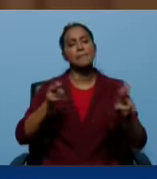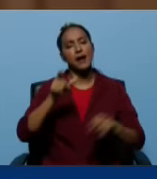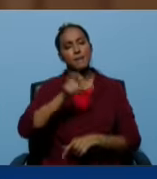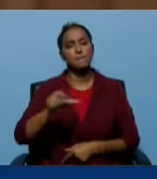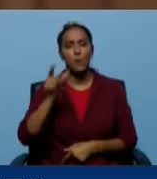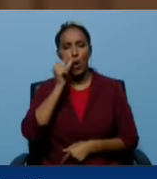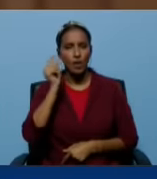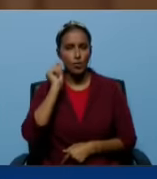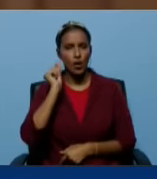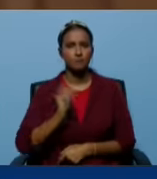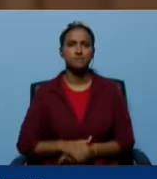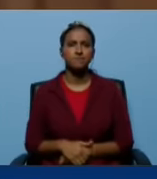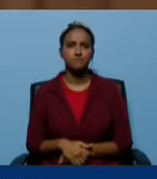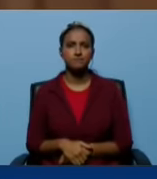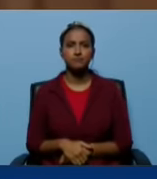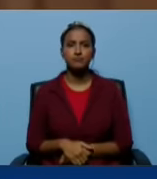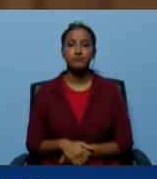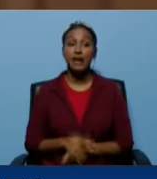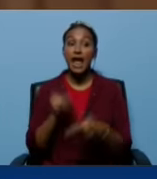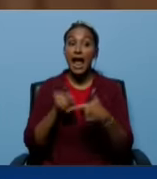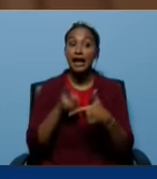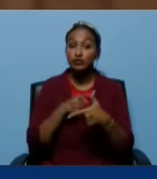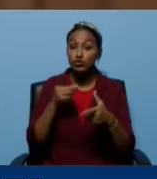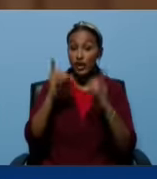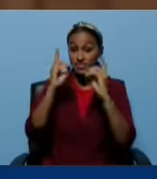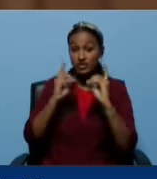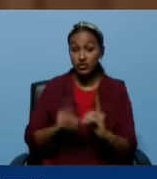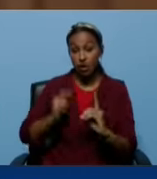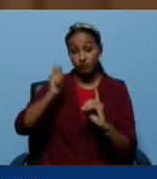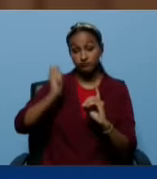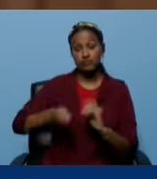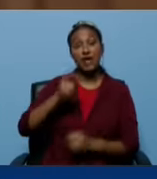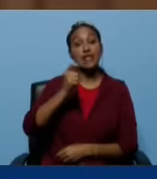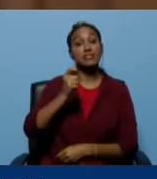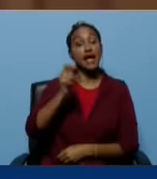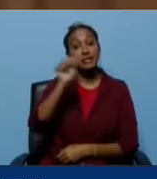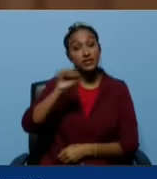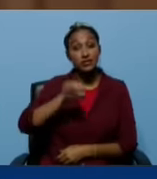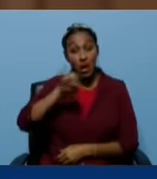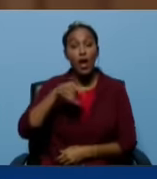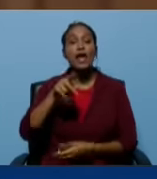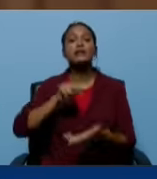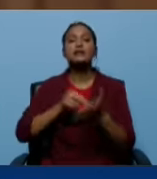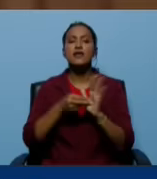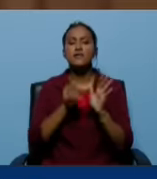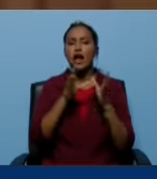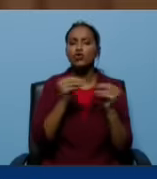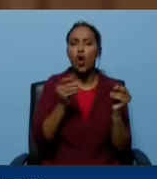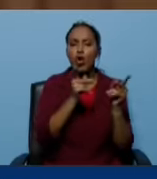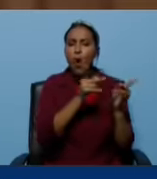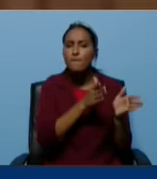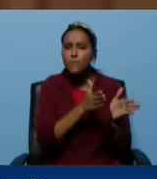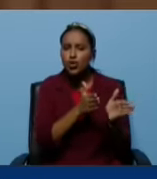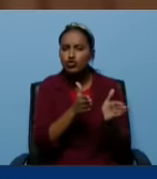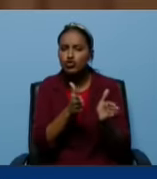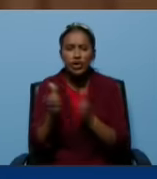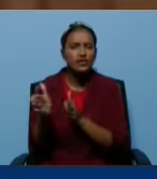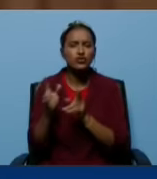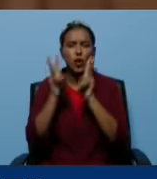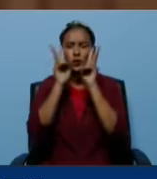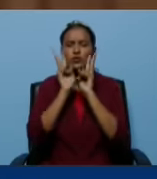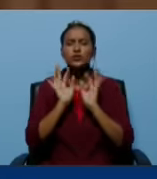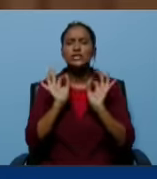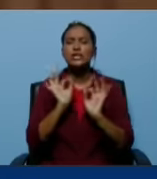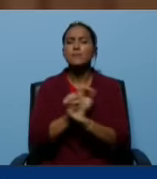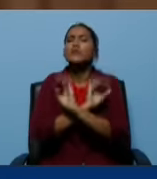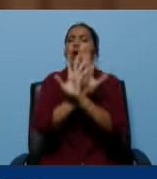Esto entonces da como resultado que hayamos tenido un proceso impecable desde la introducción del contencioso